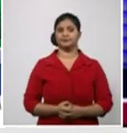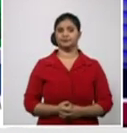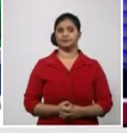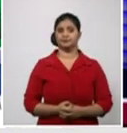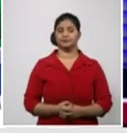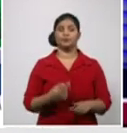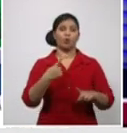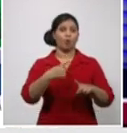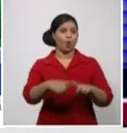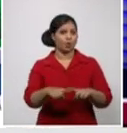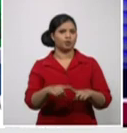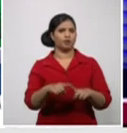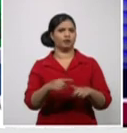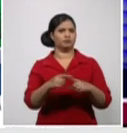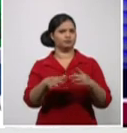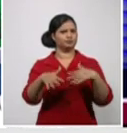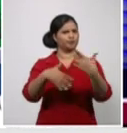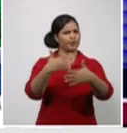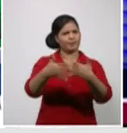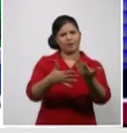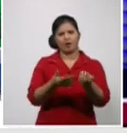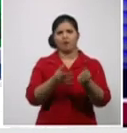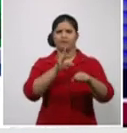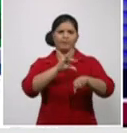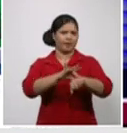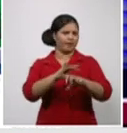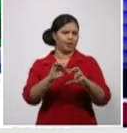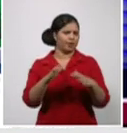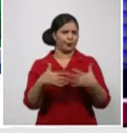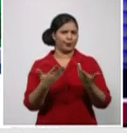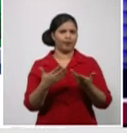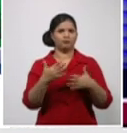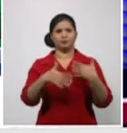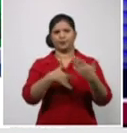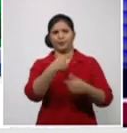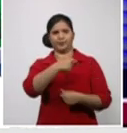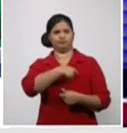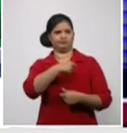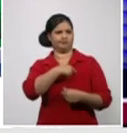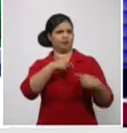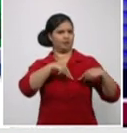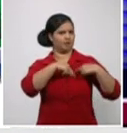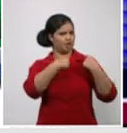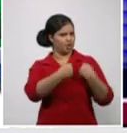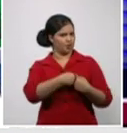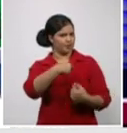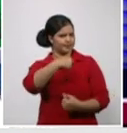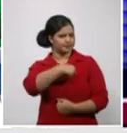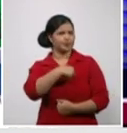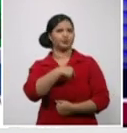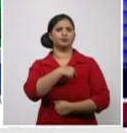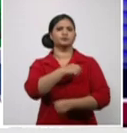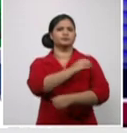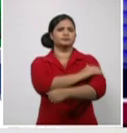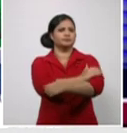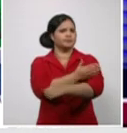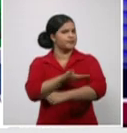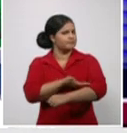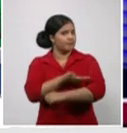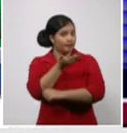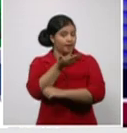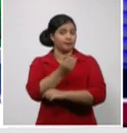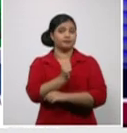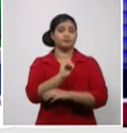edad no era mucho, una cardiopatía isquémica e hipertensión arterial, que el día 22 de